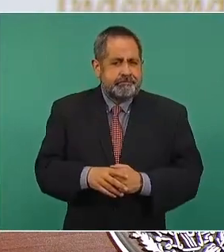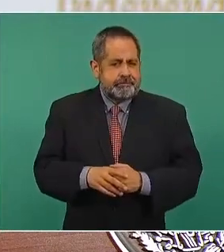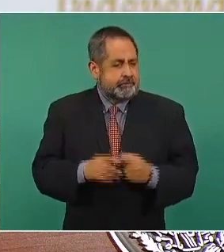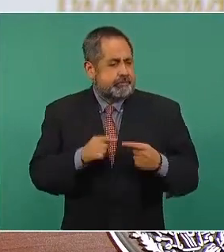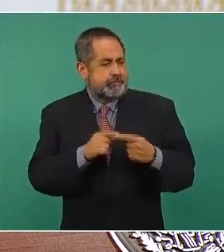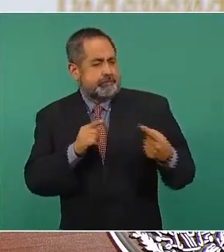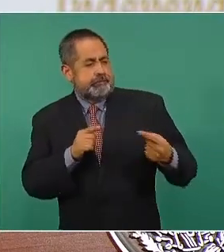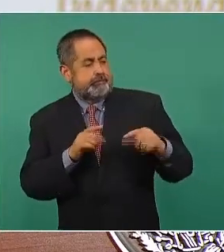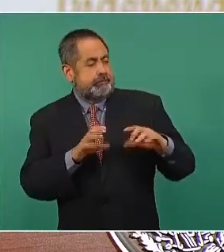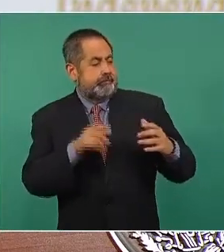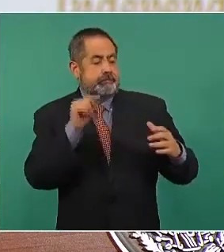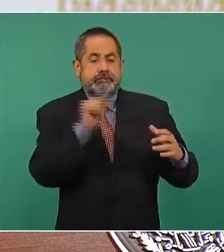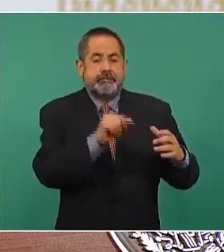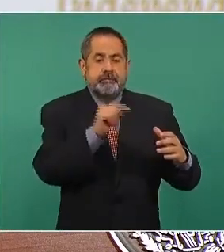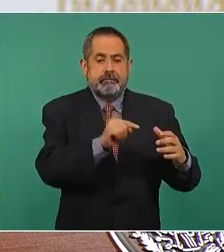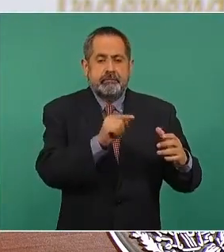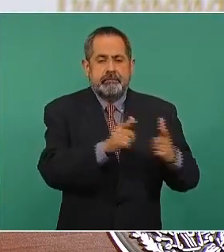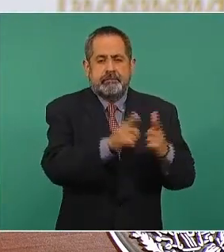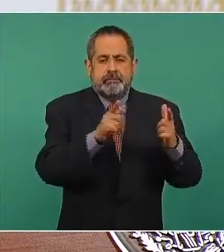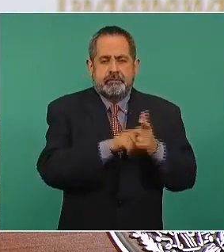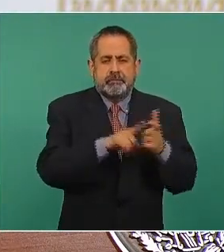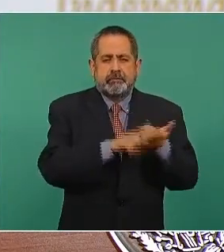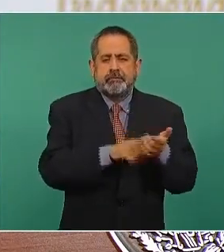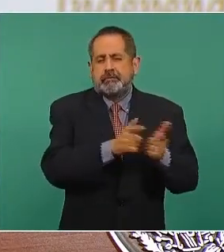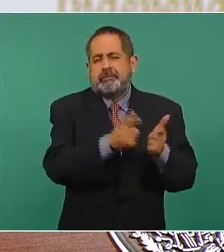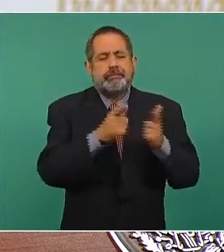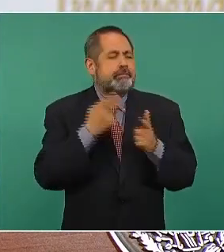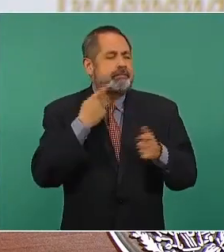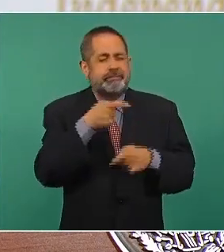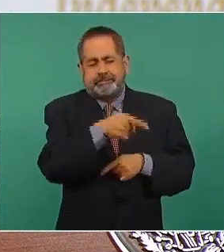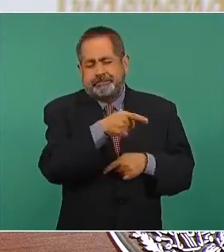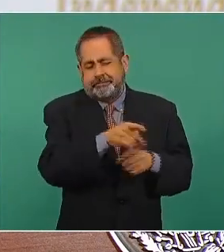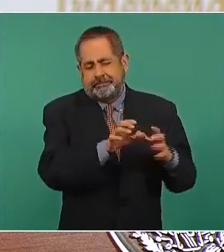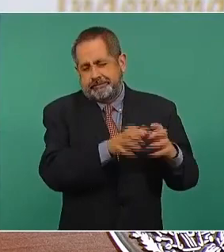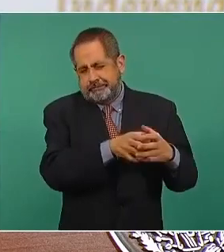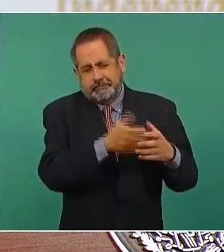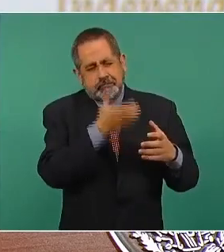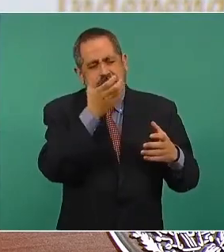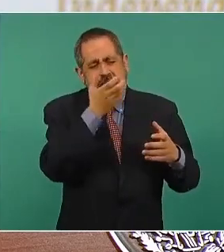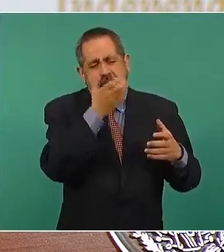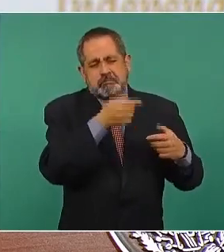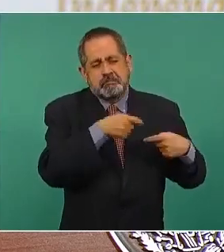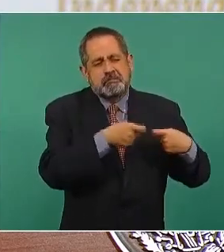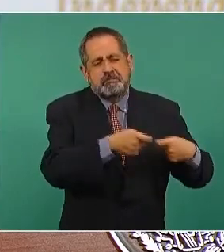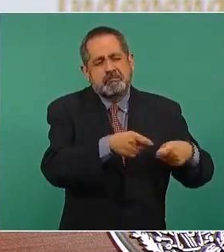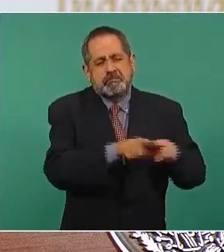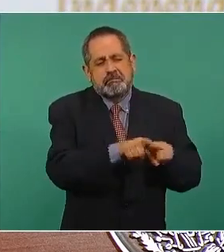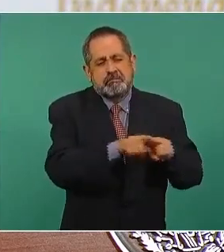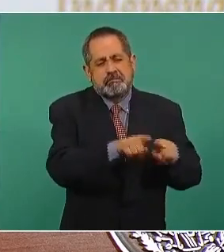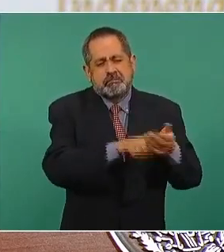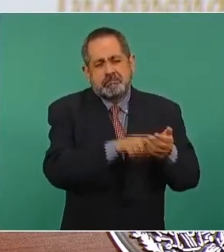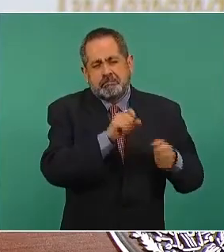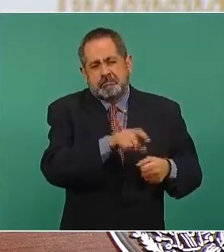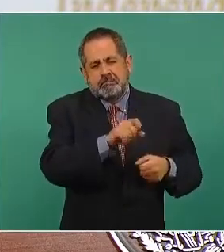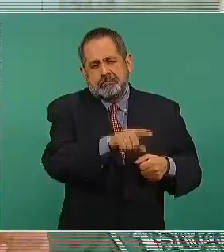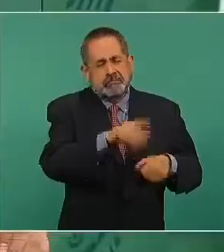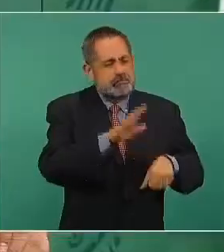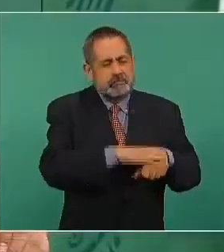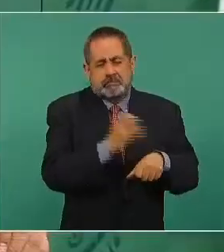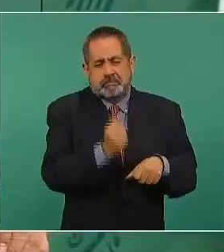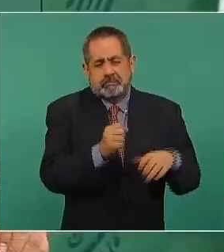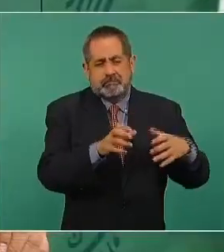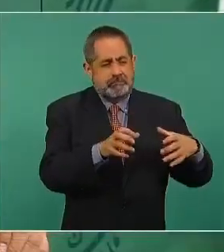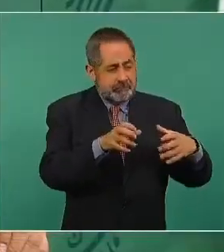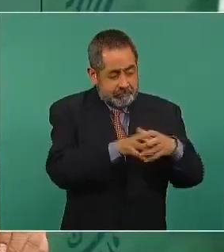los de un partido del bloque conservador, el partido más conservador de